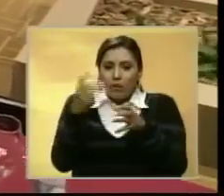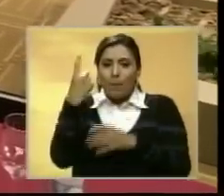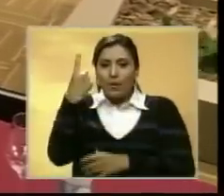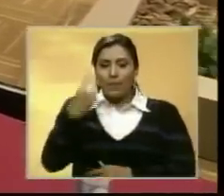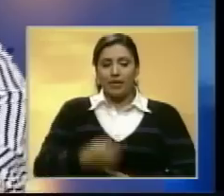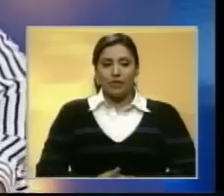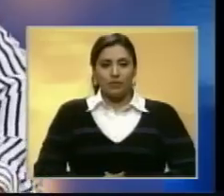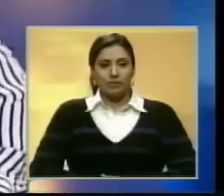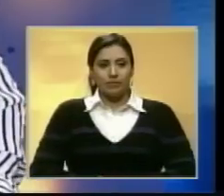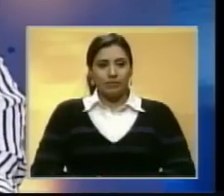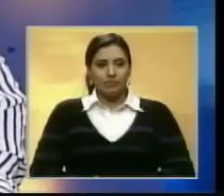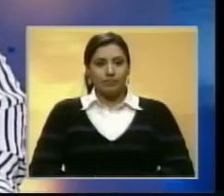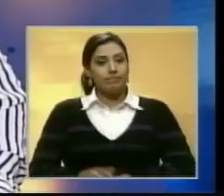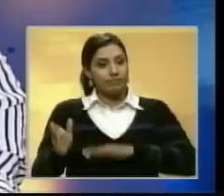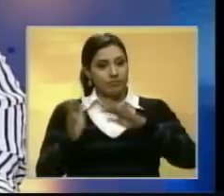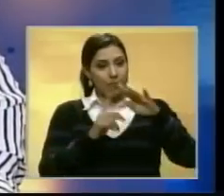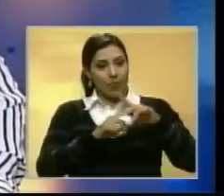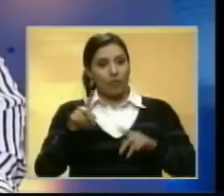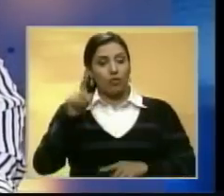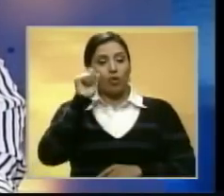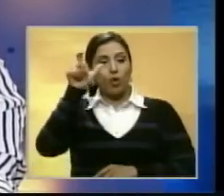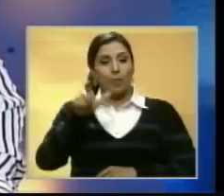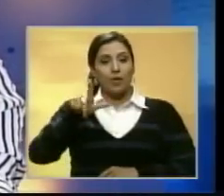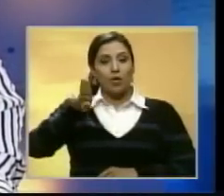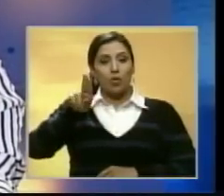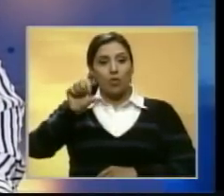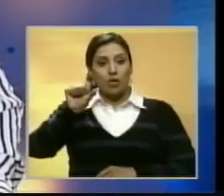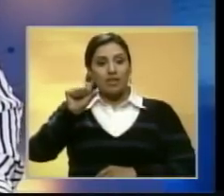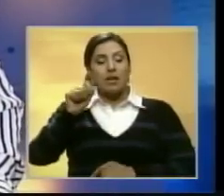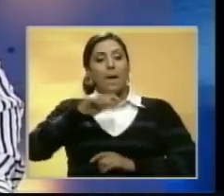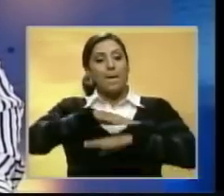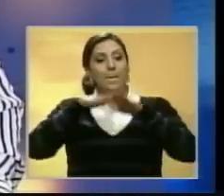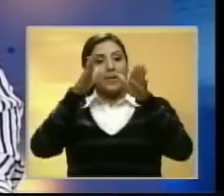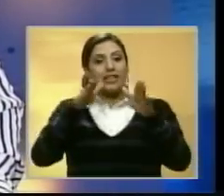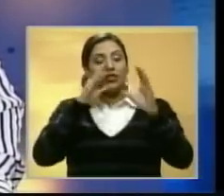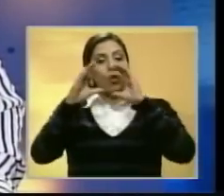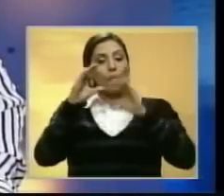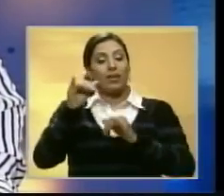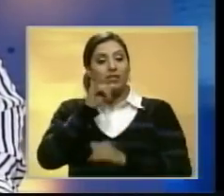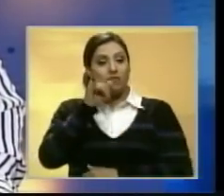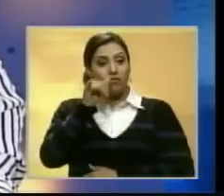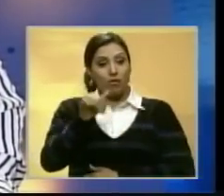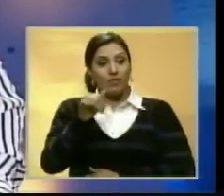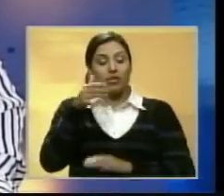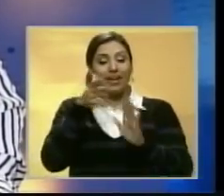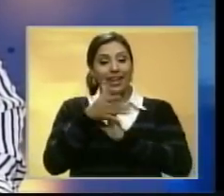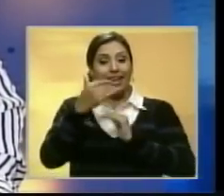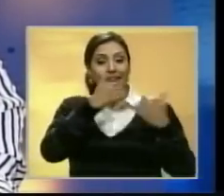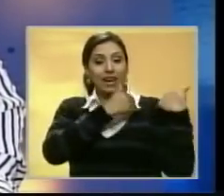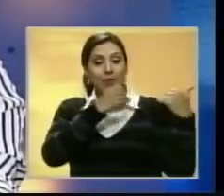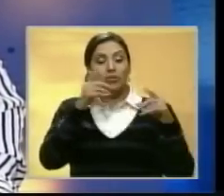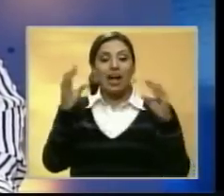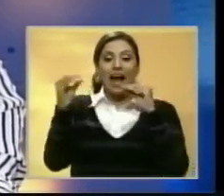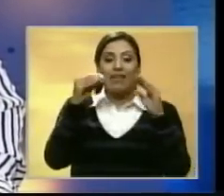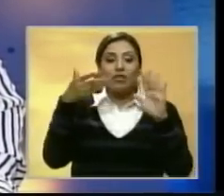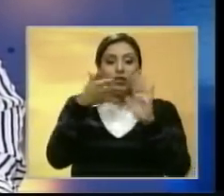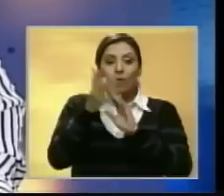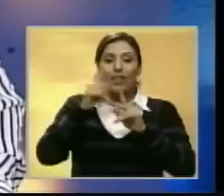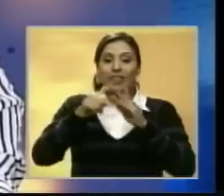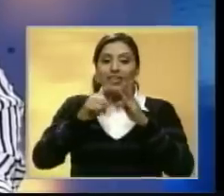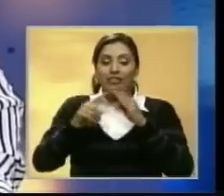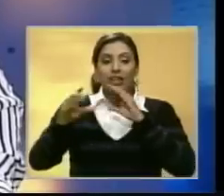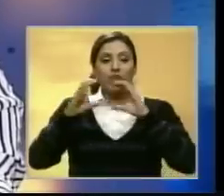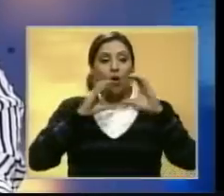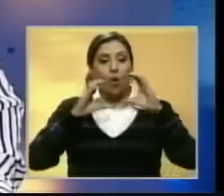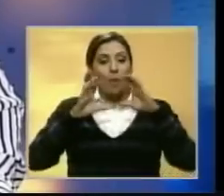de presidentes. Luis José Marcano, ministro de Comunicación e Información, informó que su despacho está conversando con los distintos medios